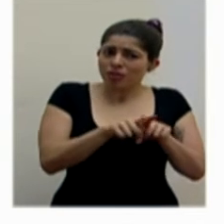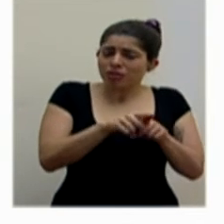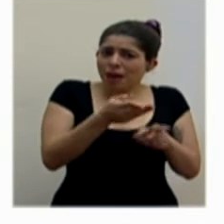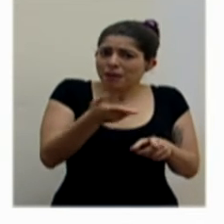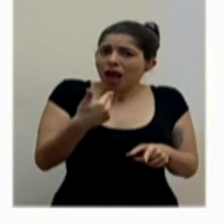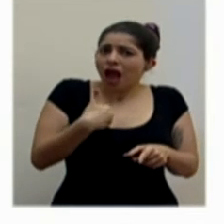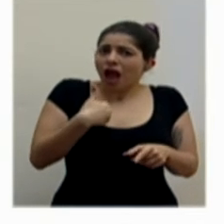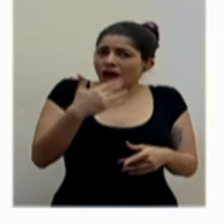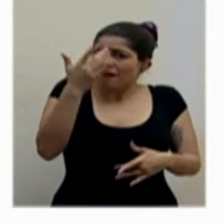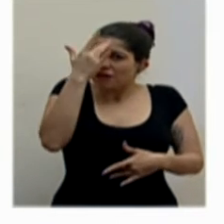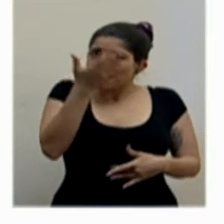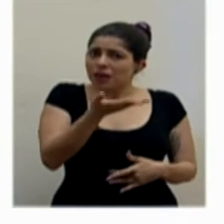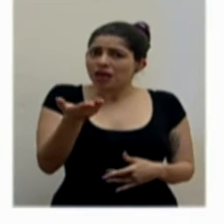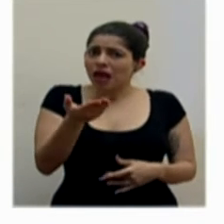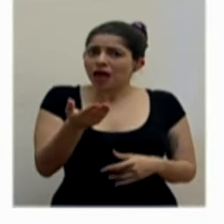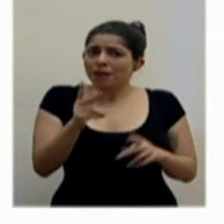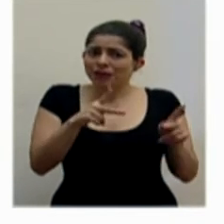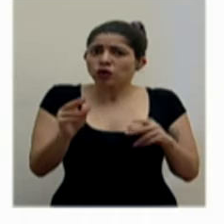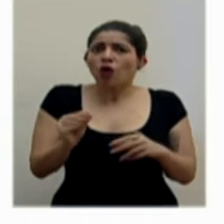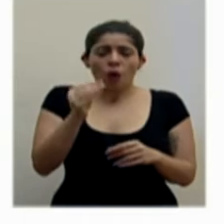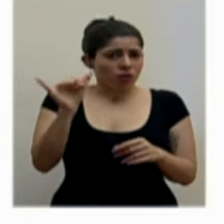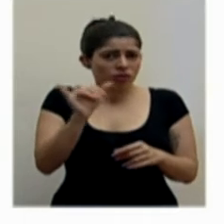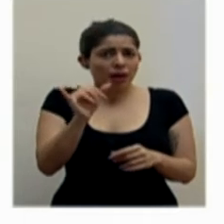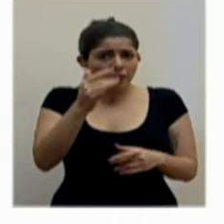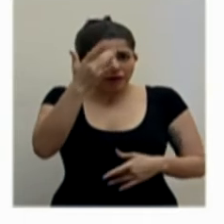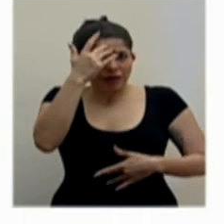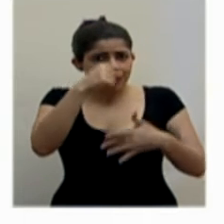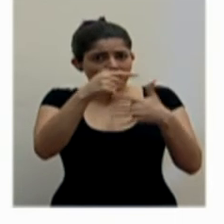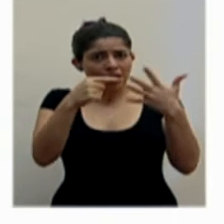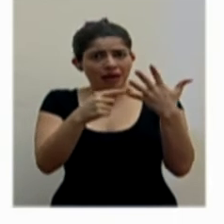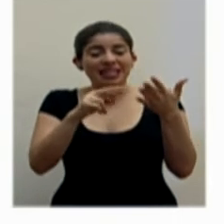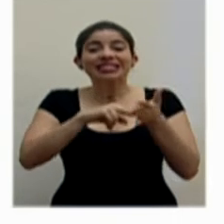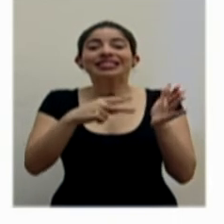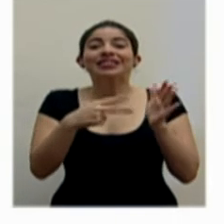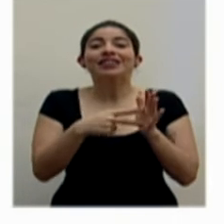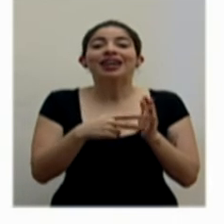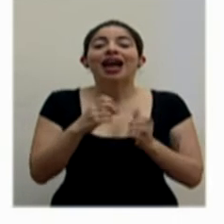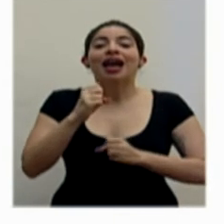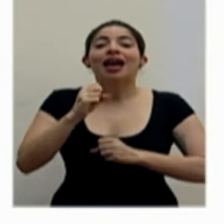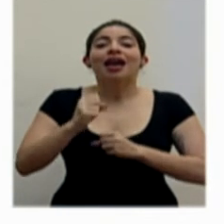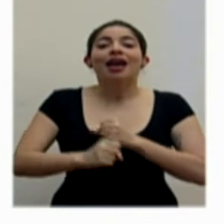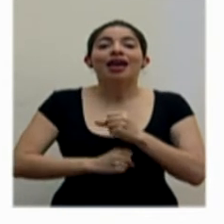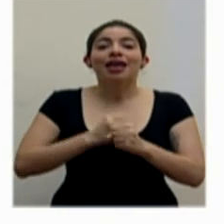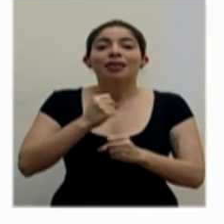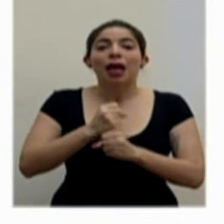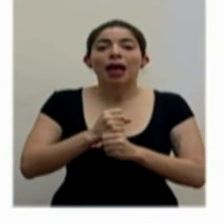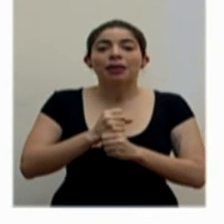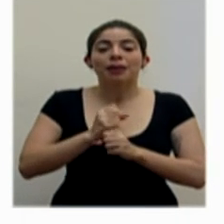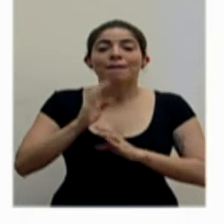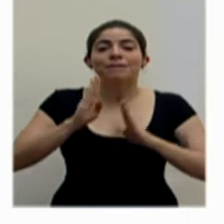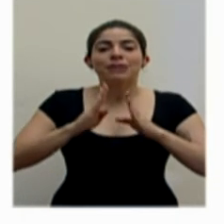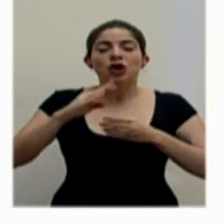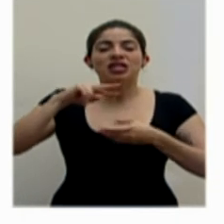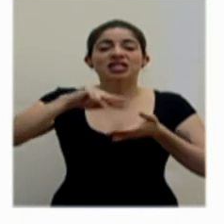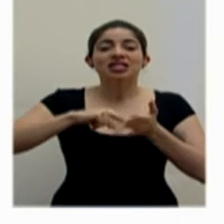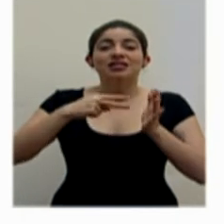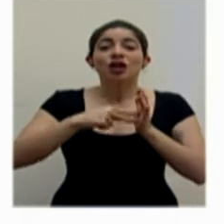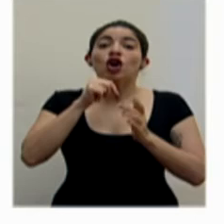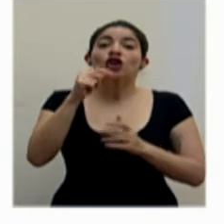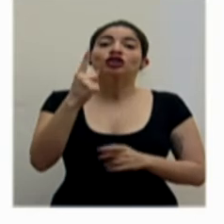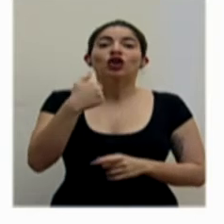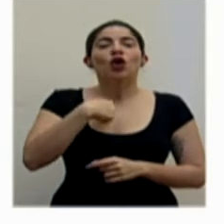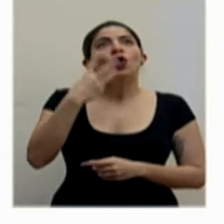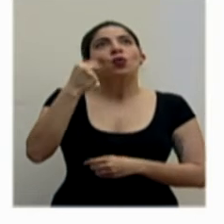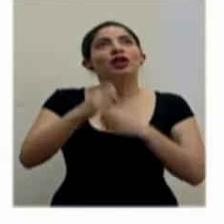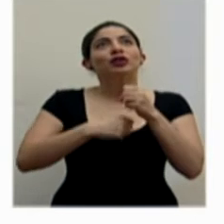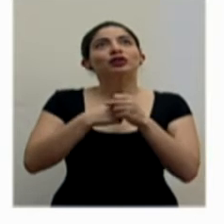día se está dando en gente más joven. Es una muestra de una edad biológicamente avanzada, no solo